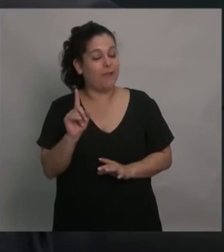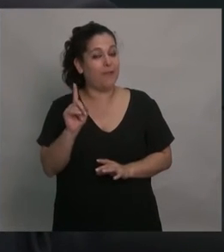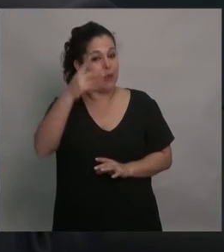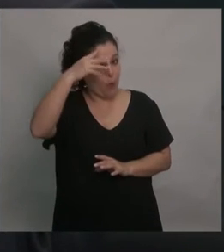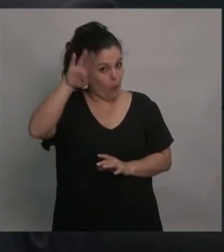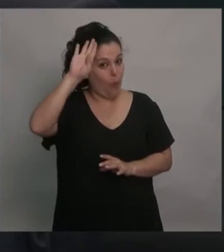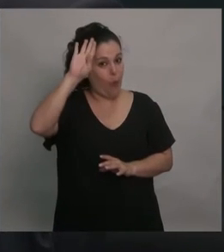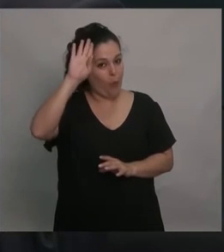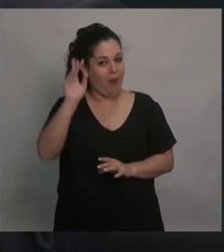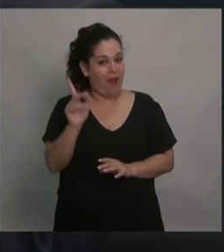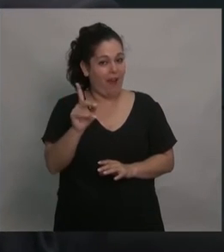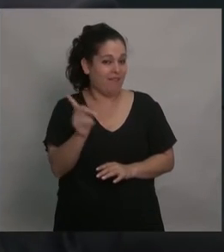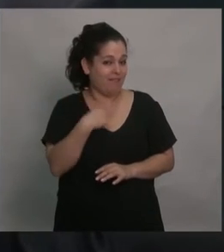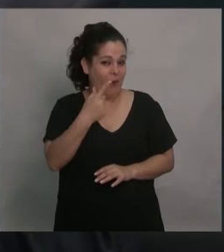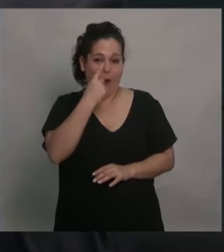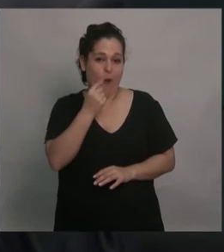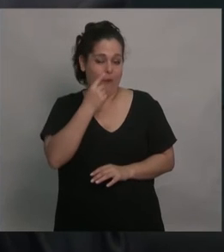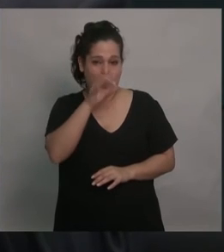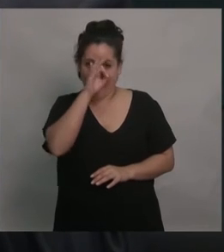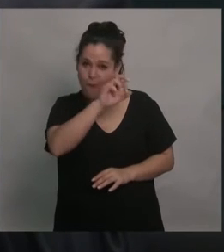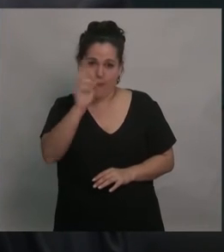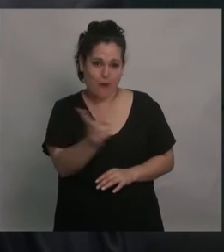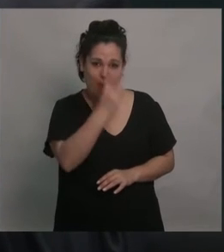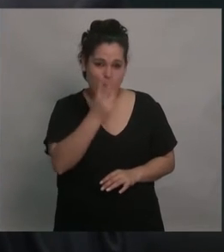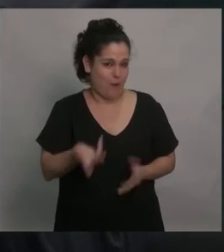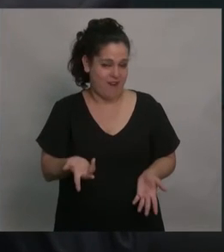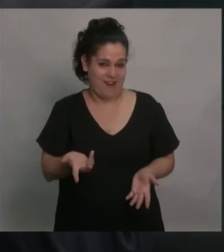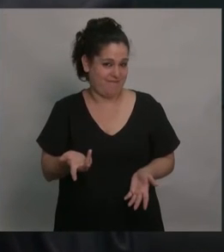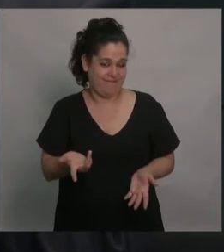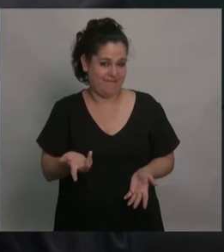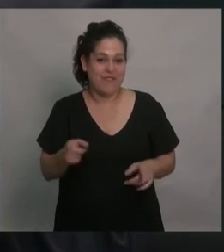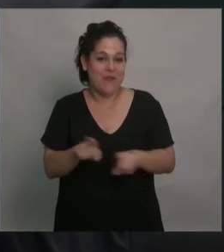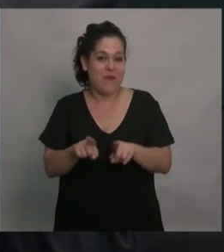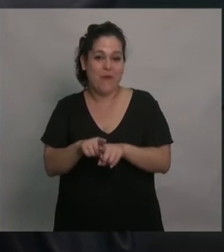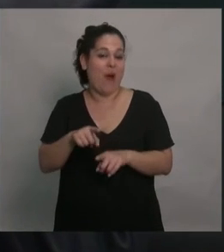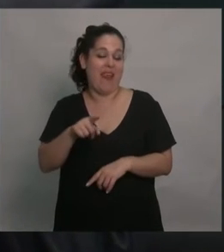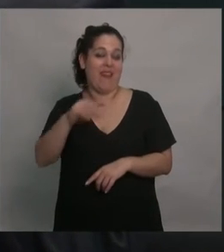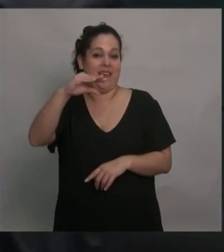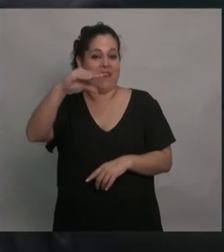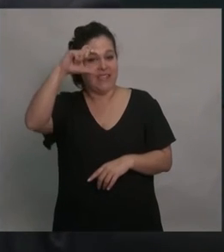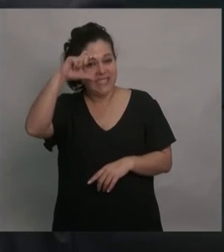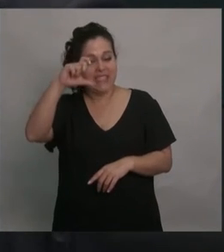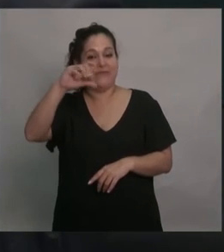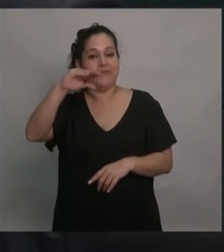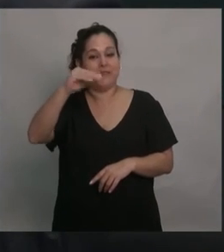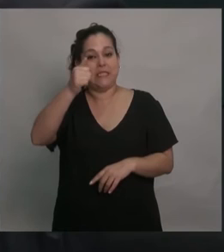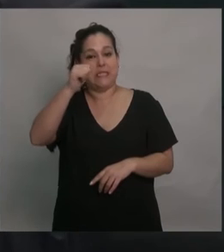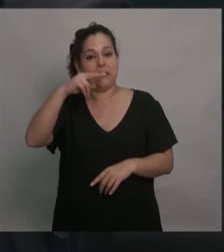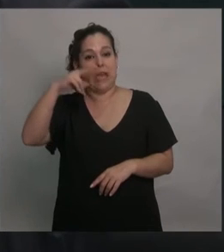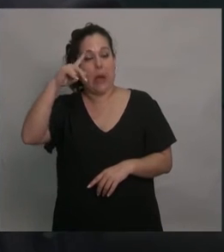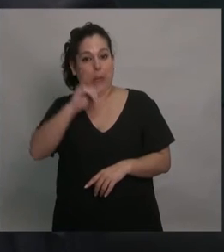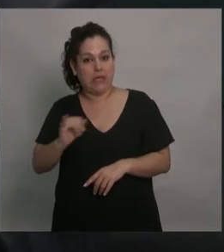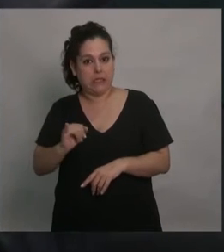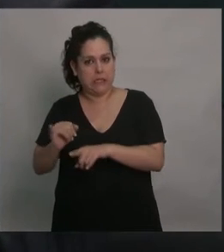existe porque los hombres nunca mueren. Hombres como él nunca mueren, como decía Chávez, hombres como los hombres,